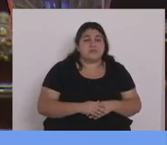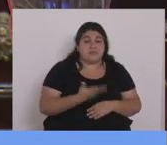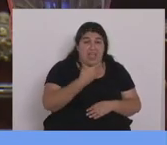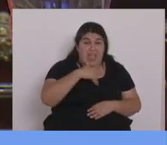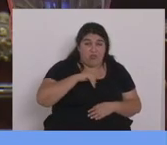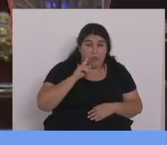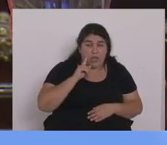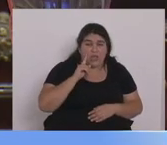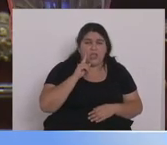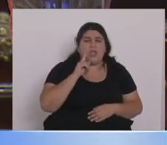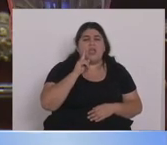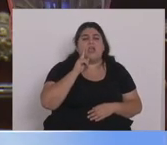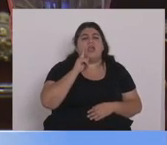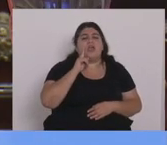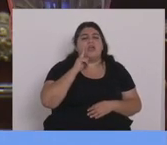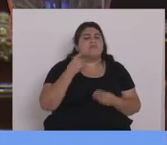Monetario